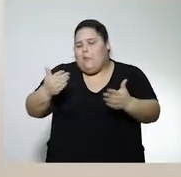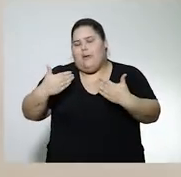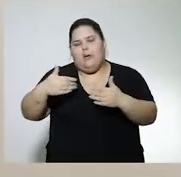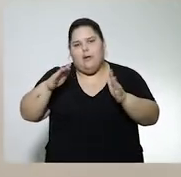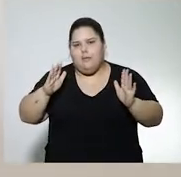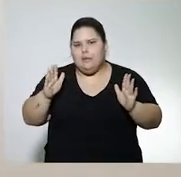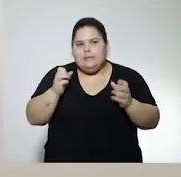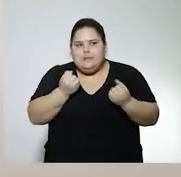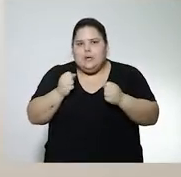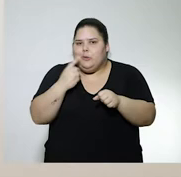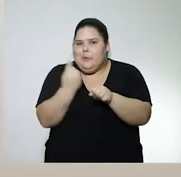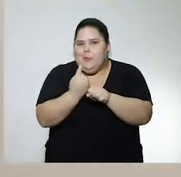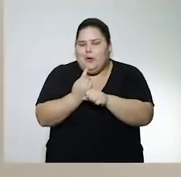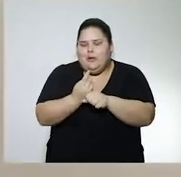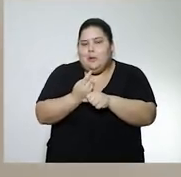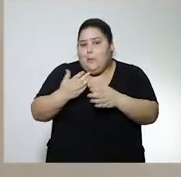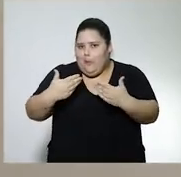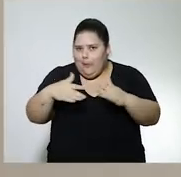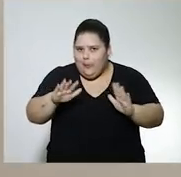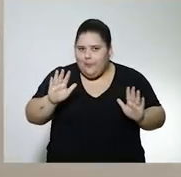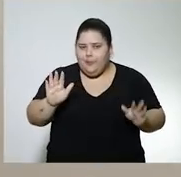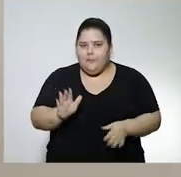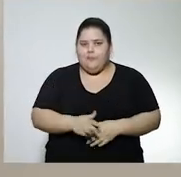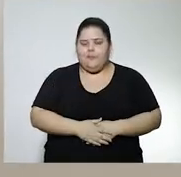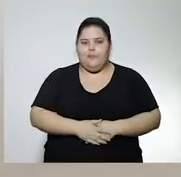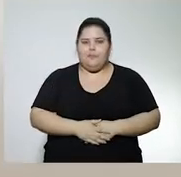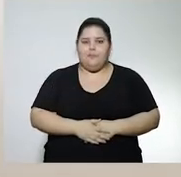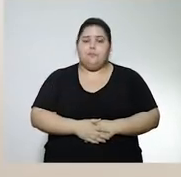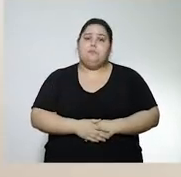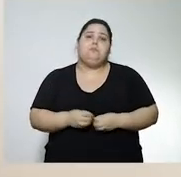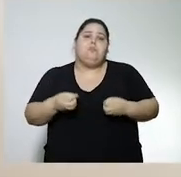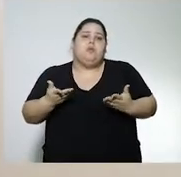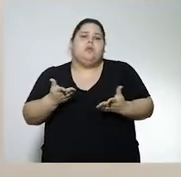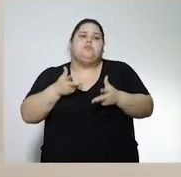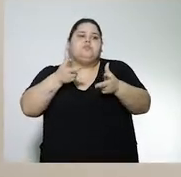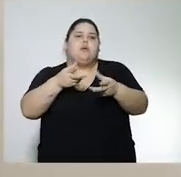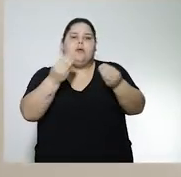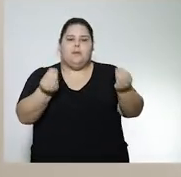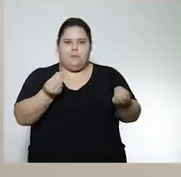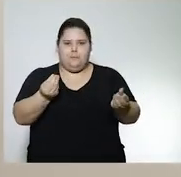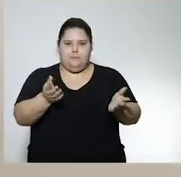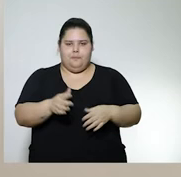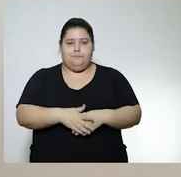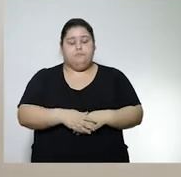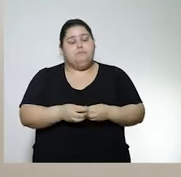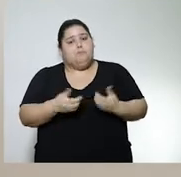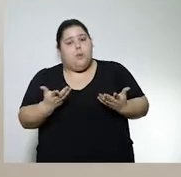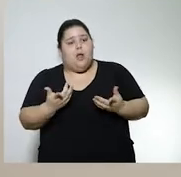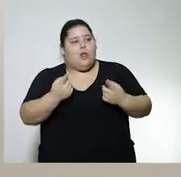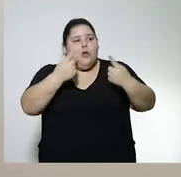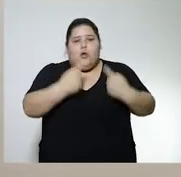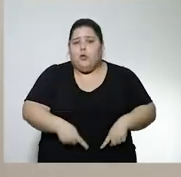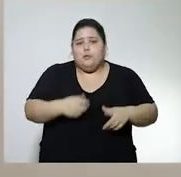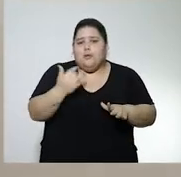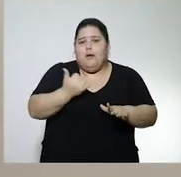controlar, también puede pasar. Entonces, ¿cuál sería la sugerencia? Bueno, tengan cosas